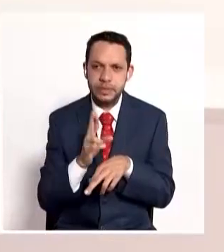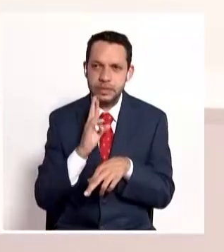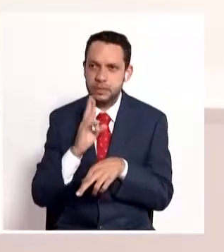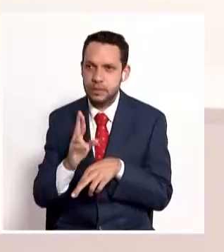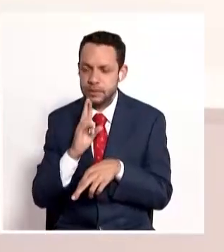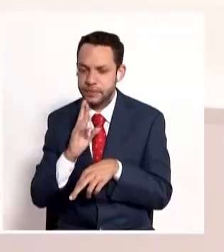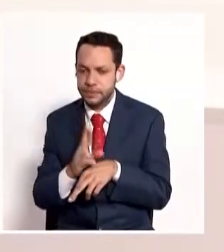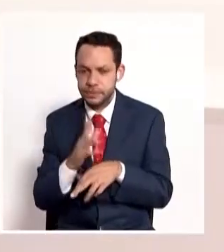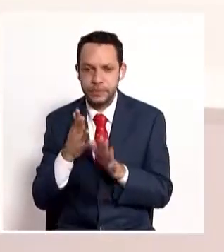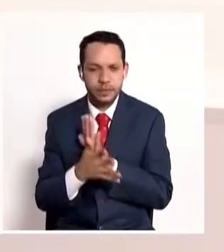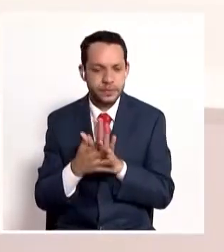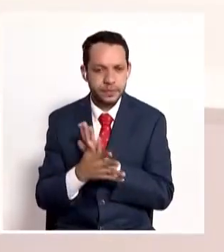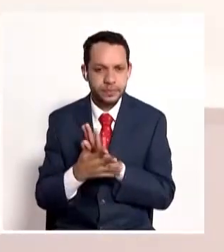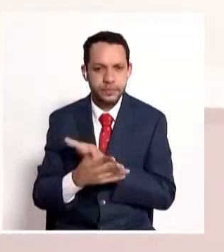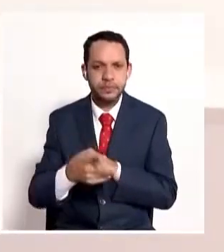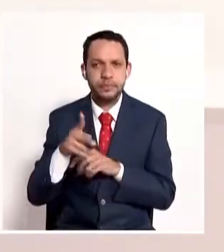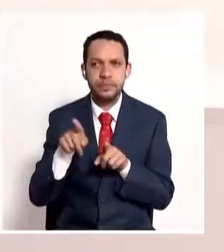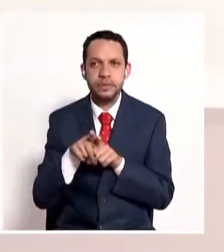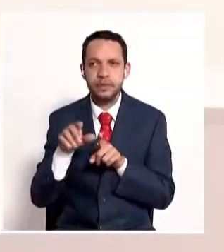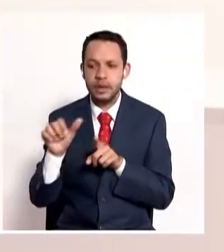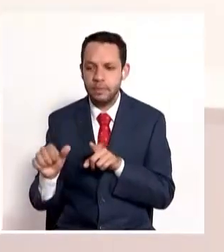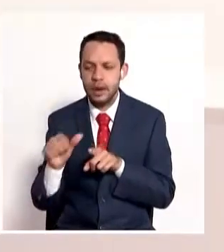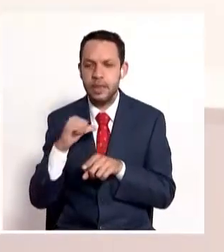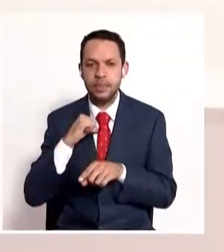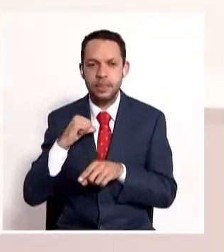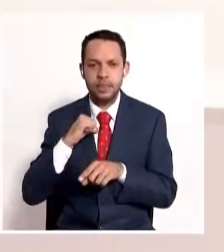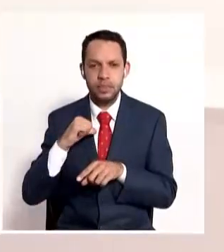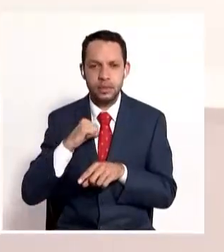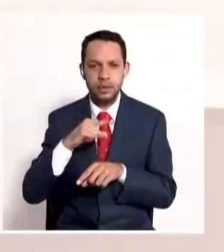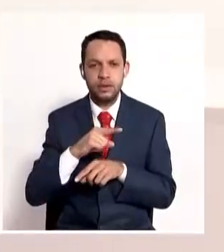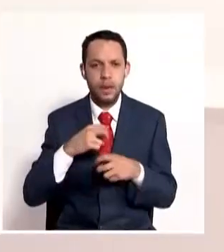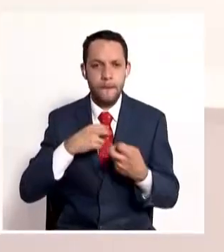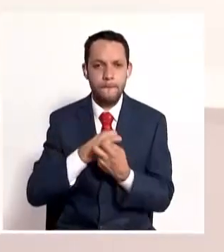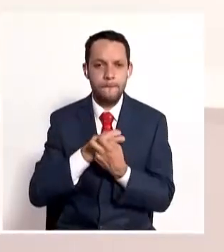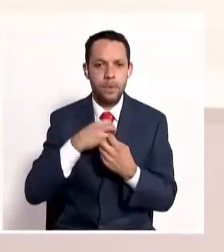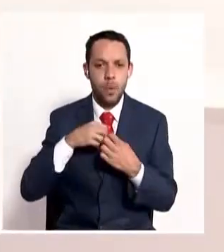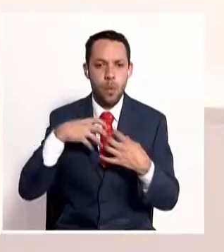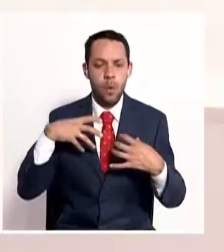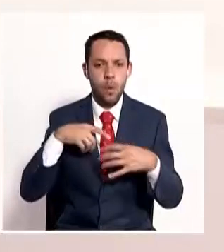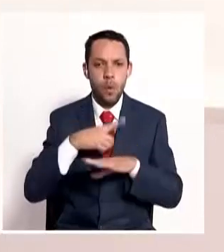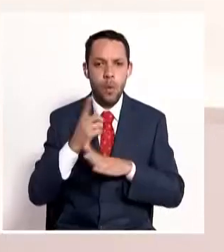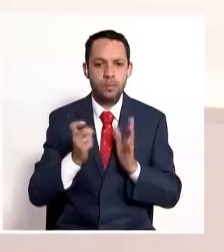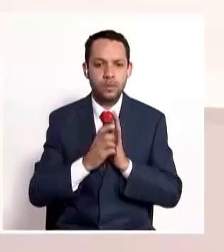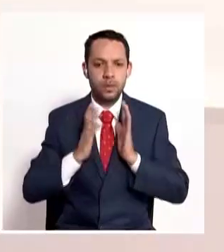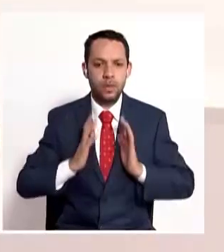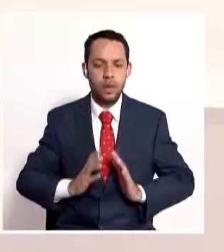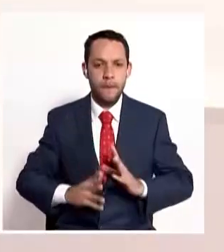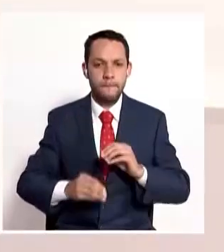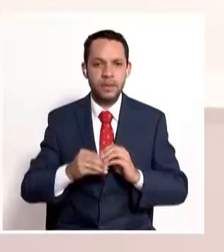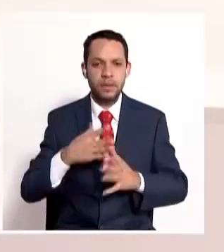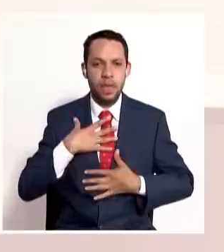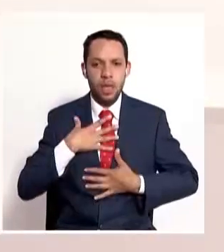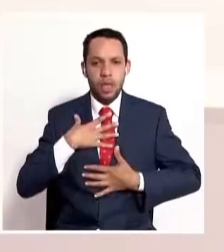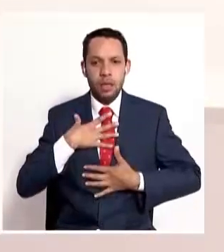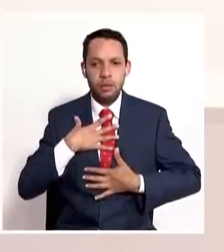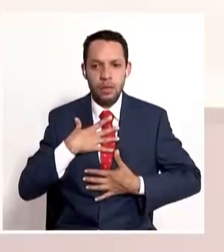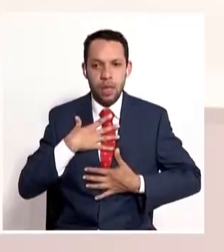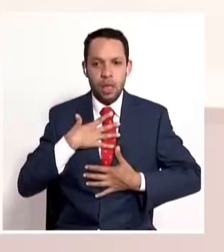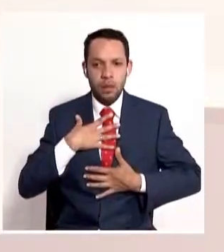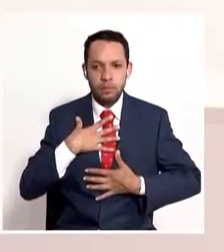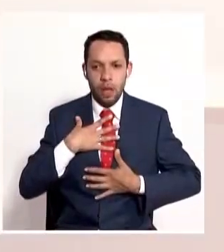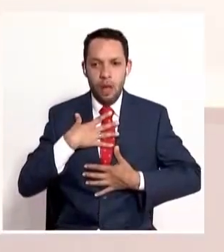y él decía es que mi hermana tiene artritis reumatoidea pero ya está complicada todo tiene asfixia se está hinchando todo su cuerpo